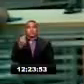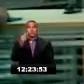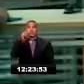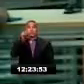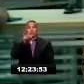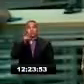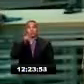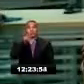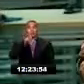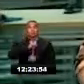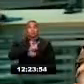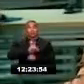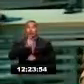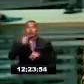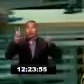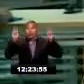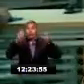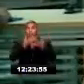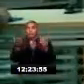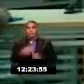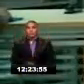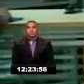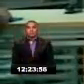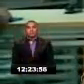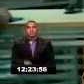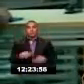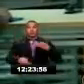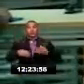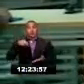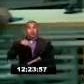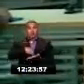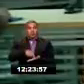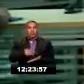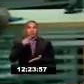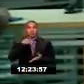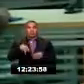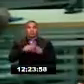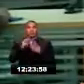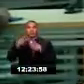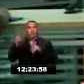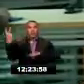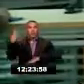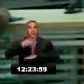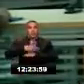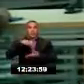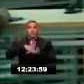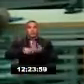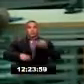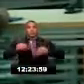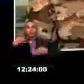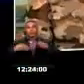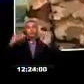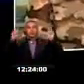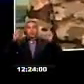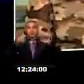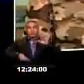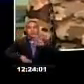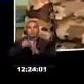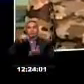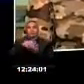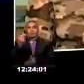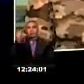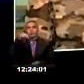Con 23 amigos en otro ámbito. En la Corte Nacional de Justicia se instaló por segundo día el juicio en el caso